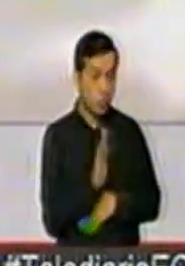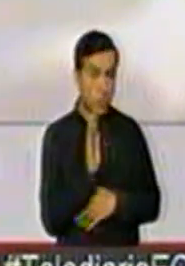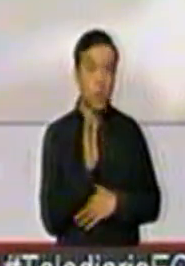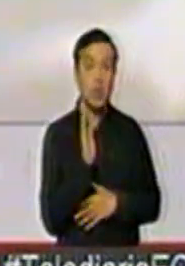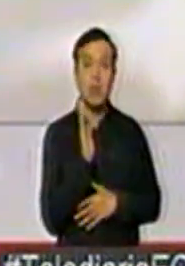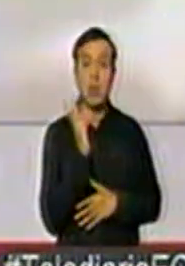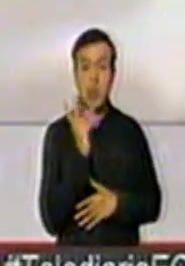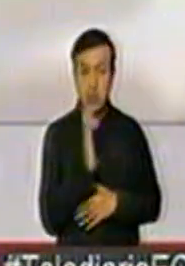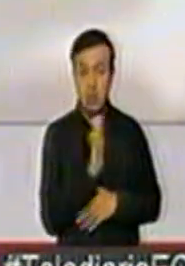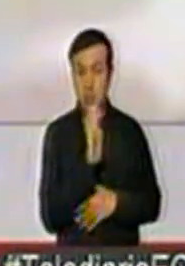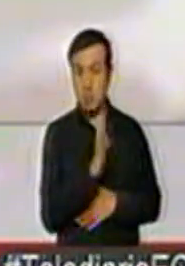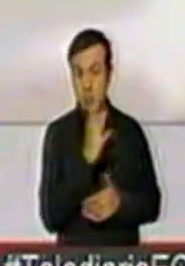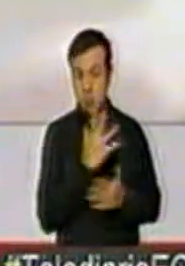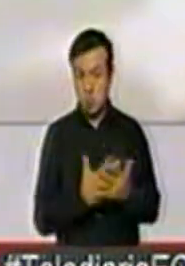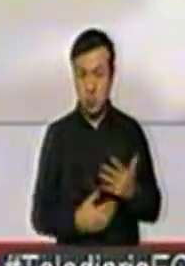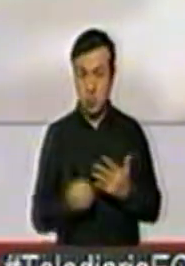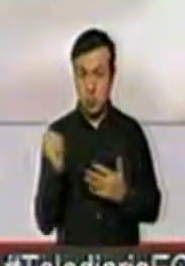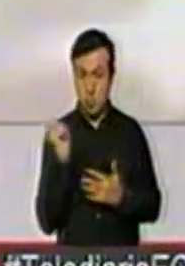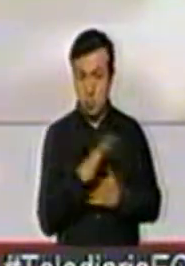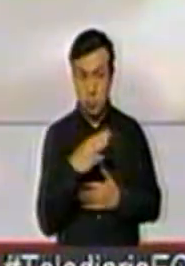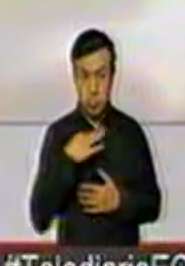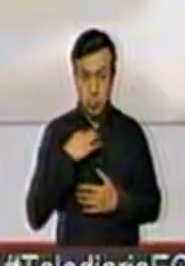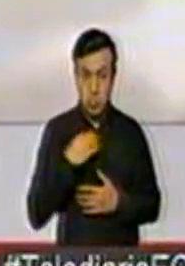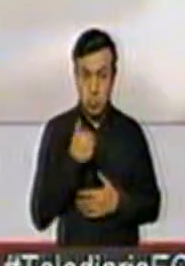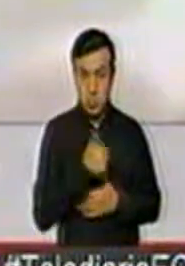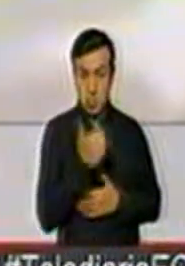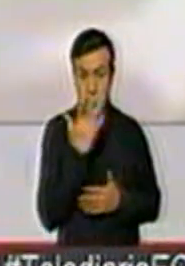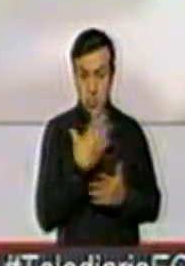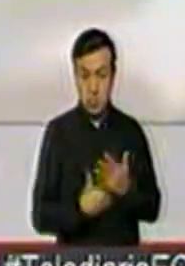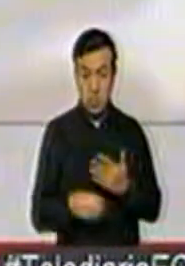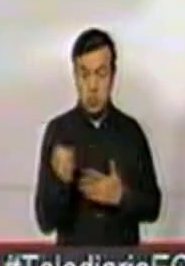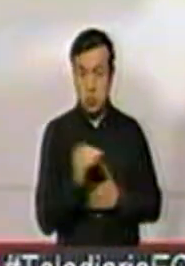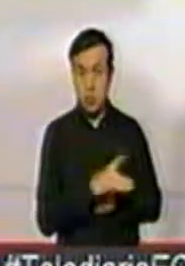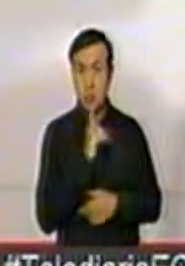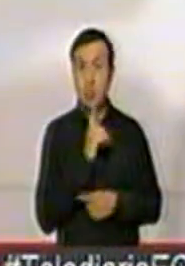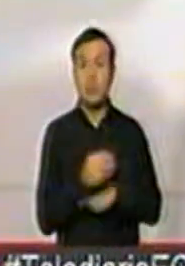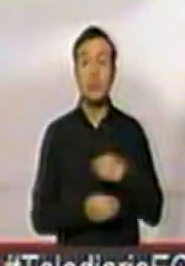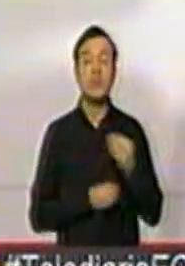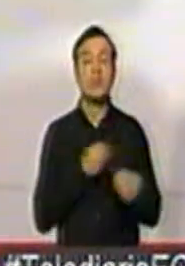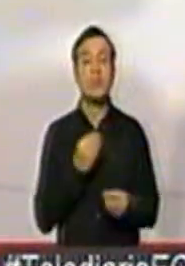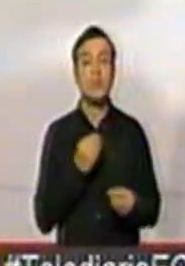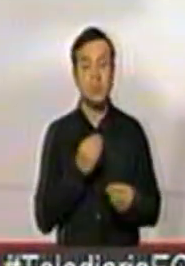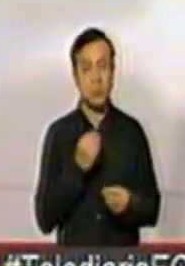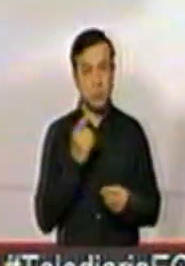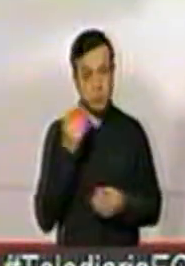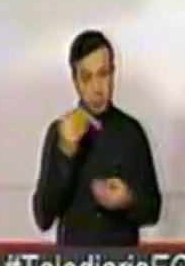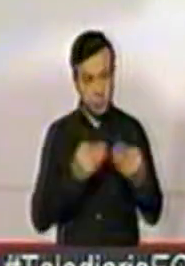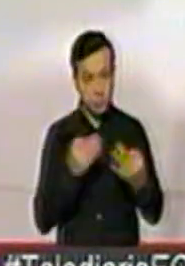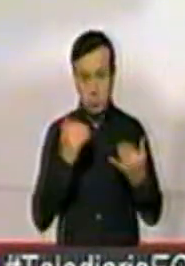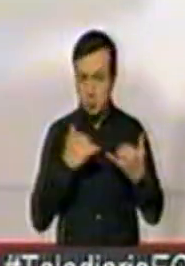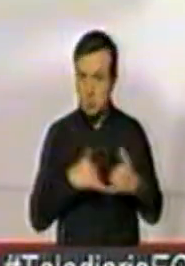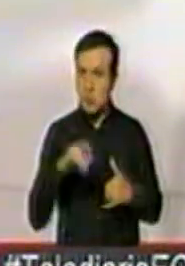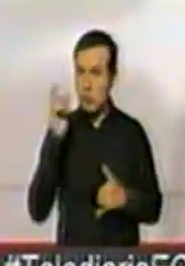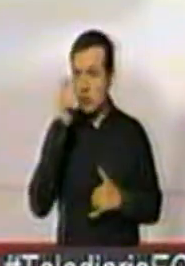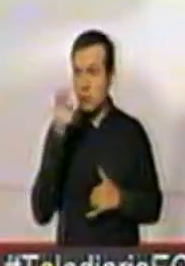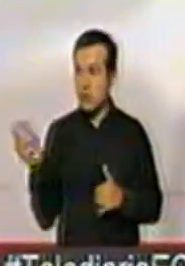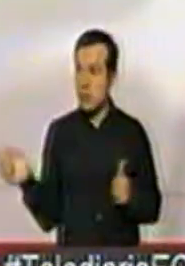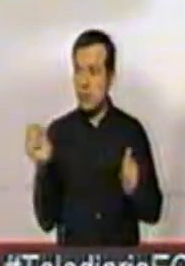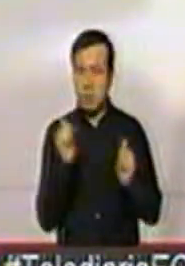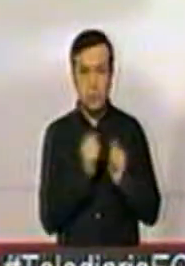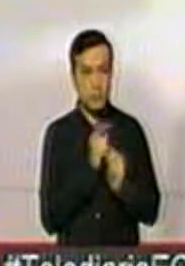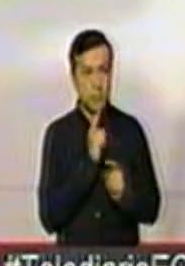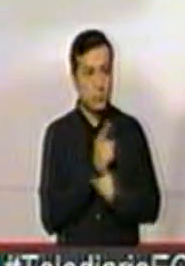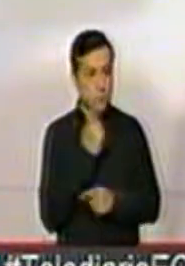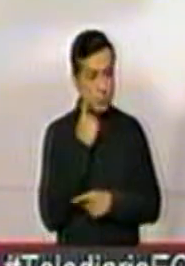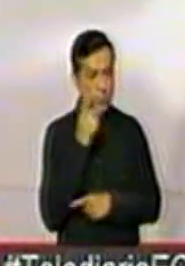ha practicado un aborto voluntario, lo que ha hecho indudablemente es ponerse a disposición de la justicia, llega a la fiscalía, inclusive